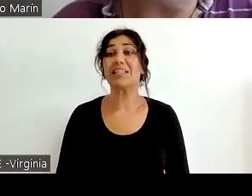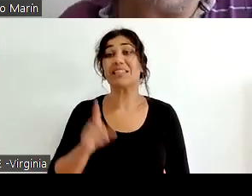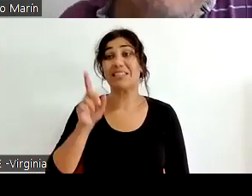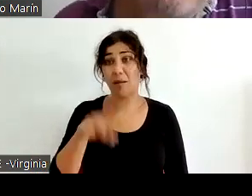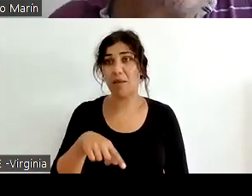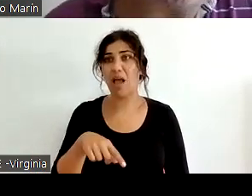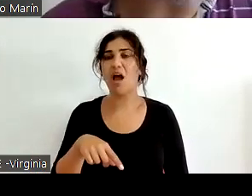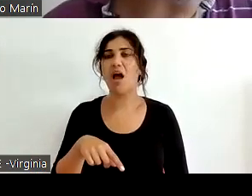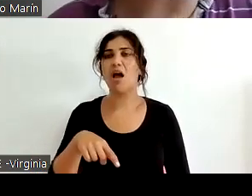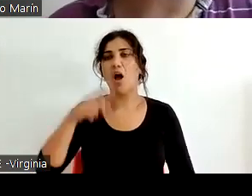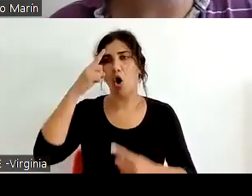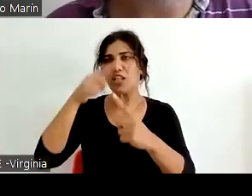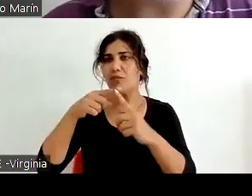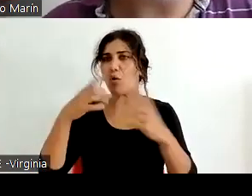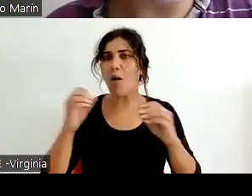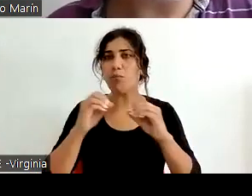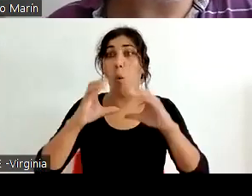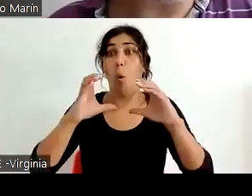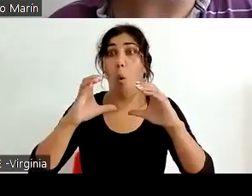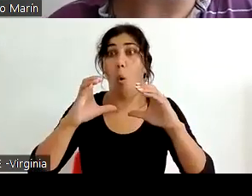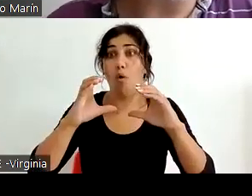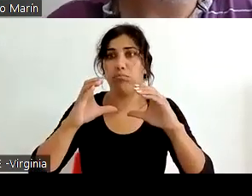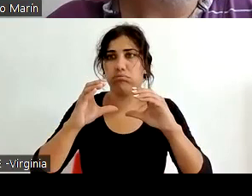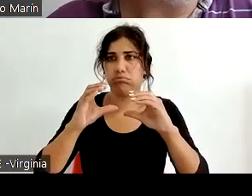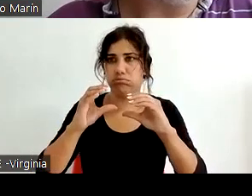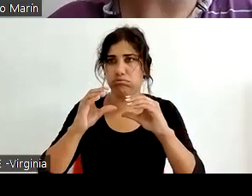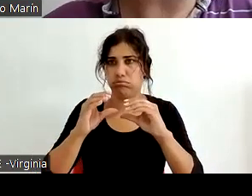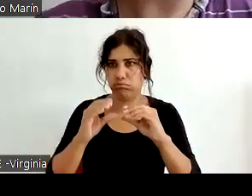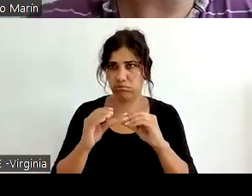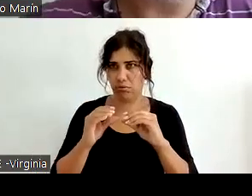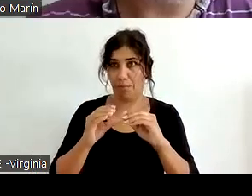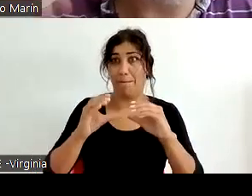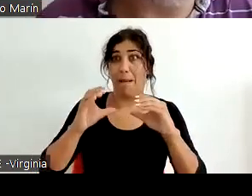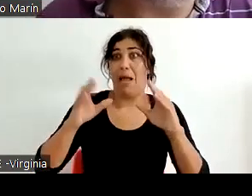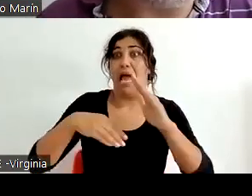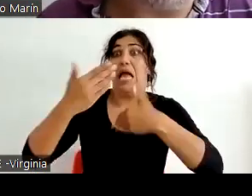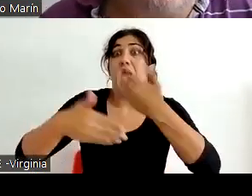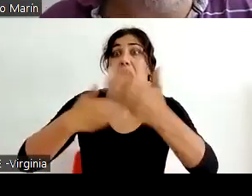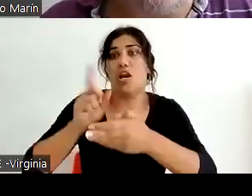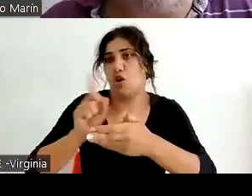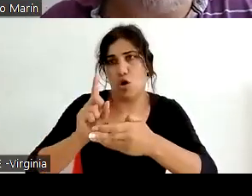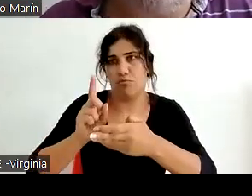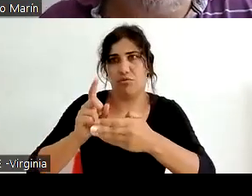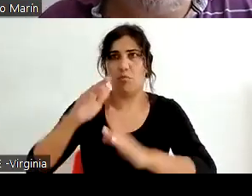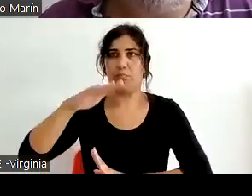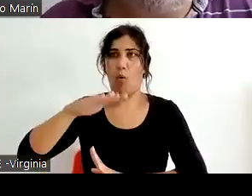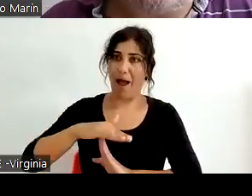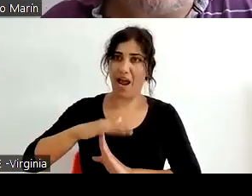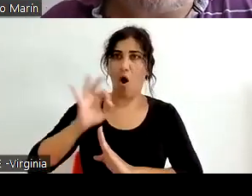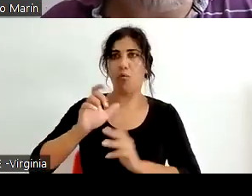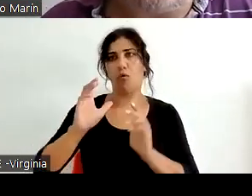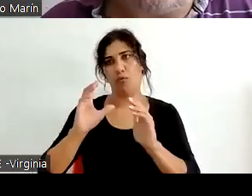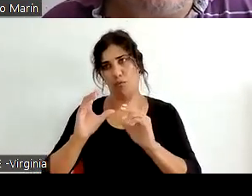inflamación, que todos los mediadores de la inflamación no lleguen a la zona y, por lo tanto, evitar que la inflamación que se genere